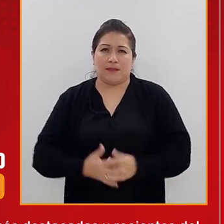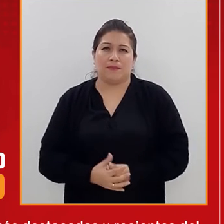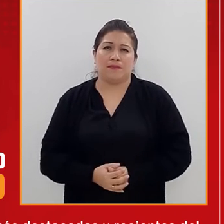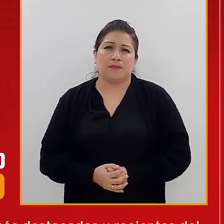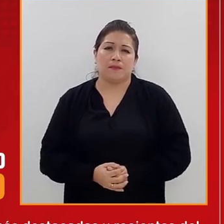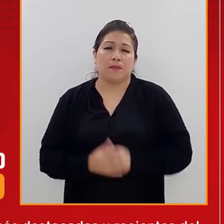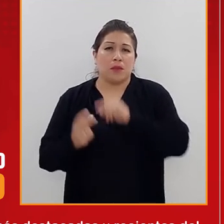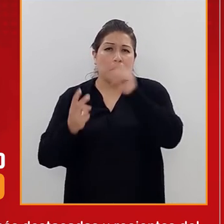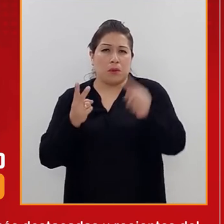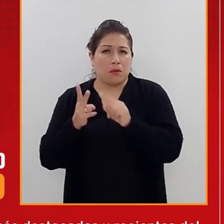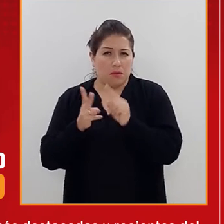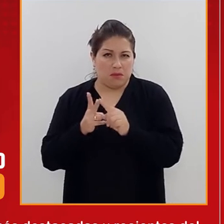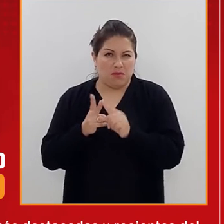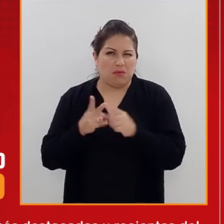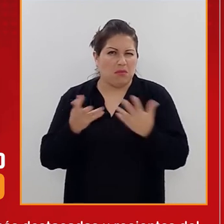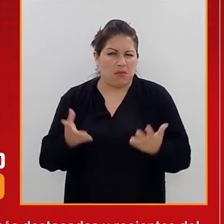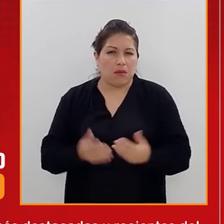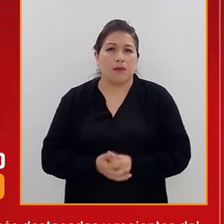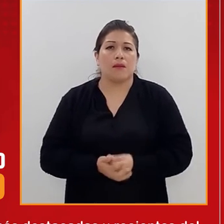su vida.